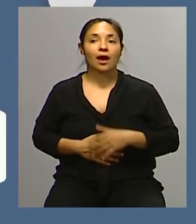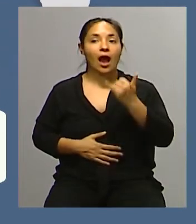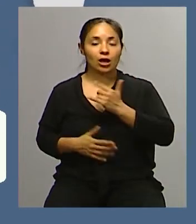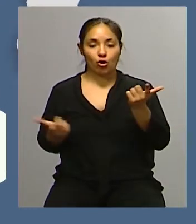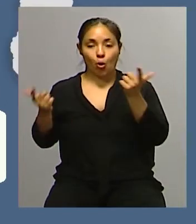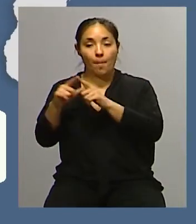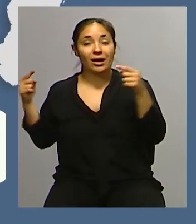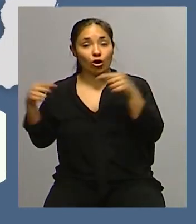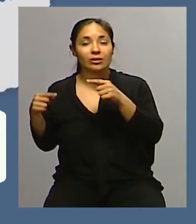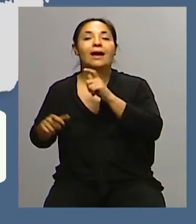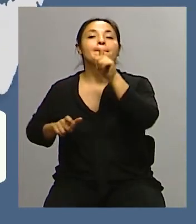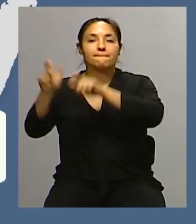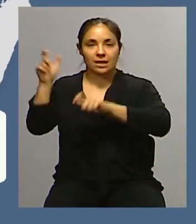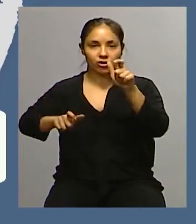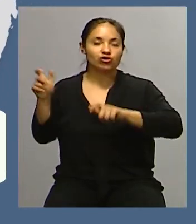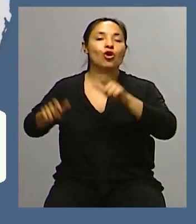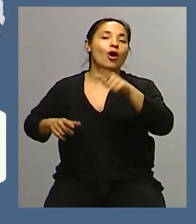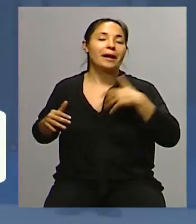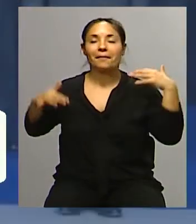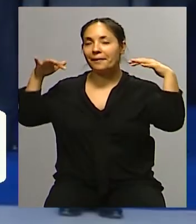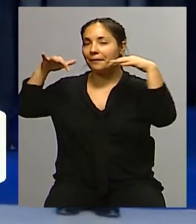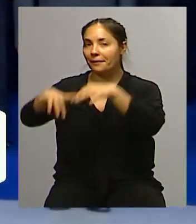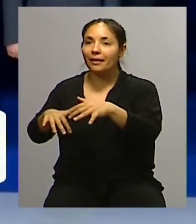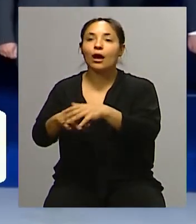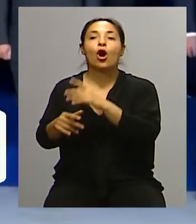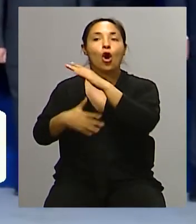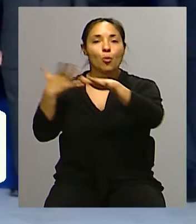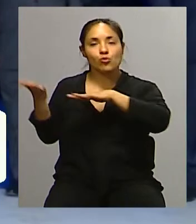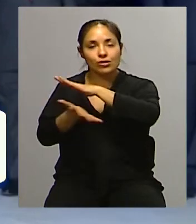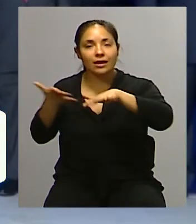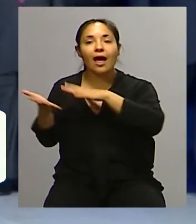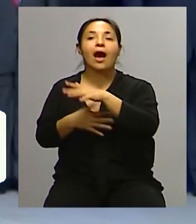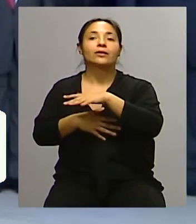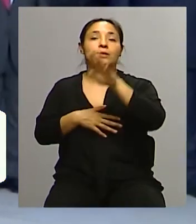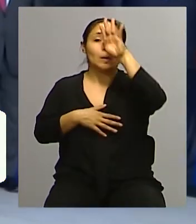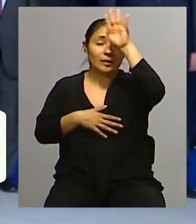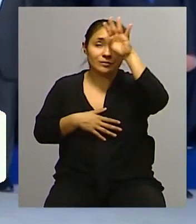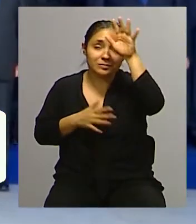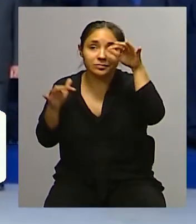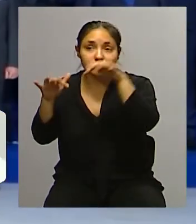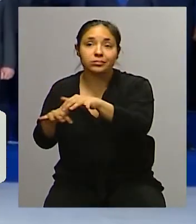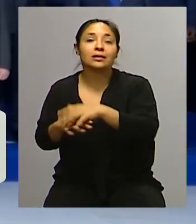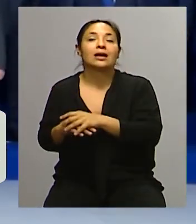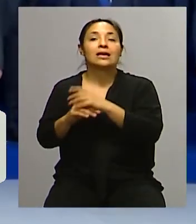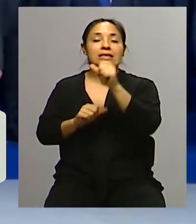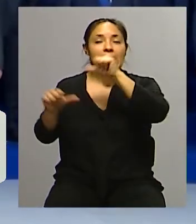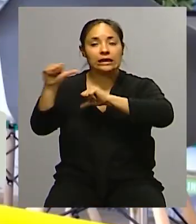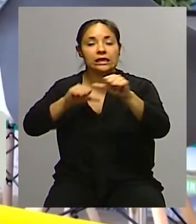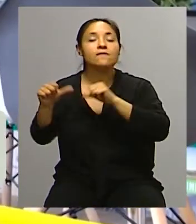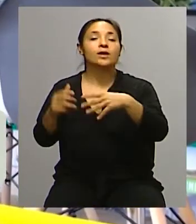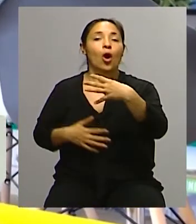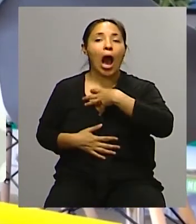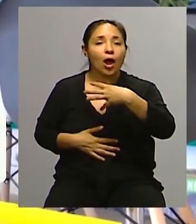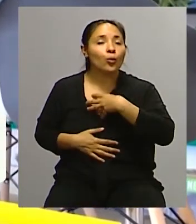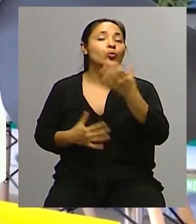llama, donde participan mucho las organizaciones civiles, las comunidades, los pueblos originarios, científicos, estudiantes, donde